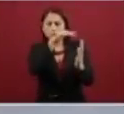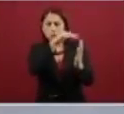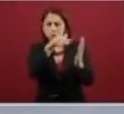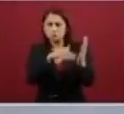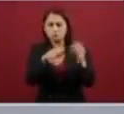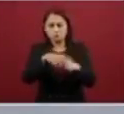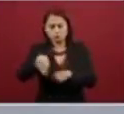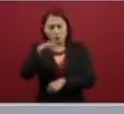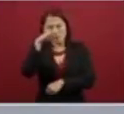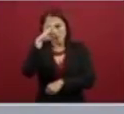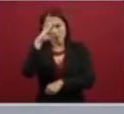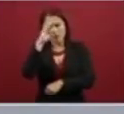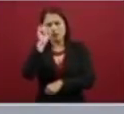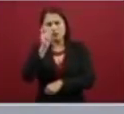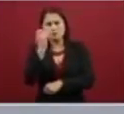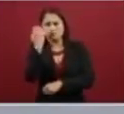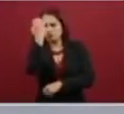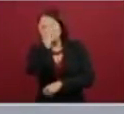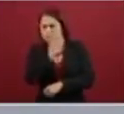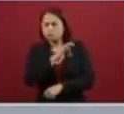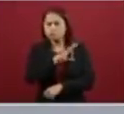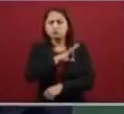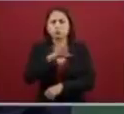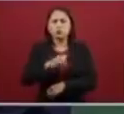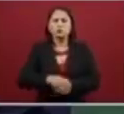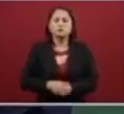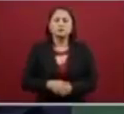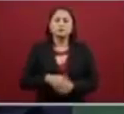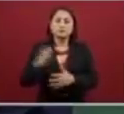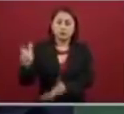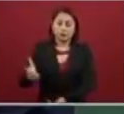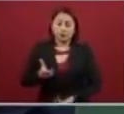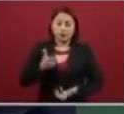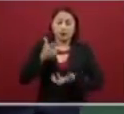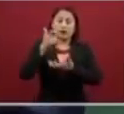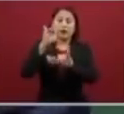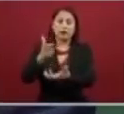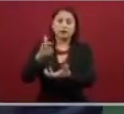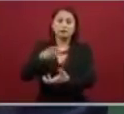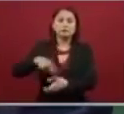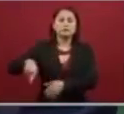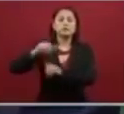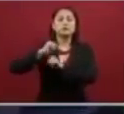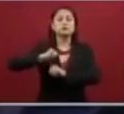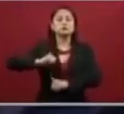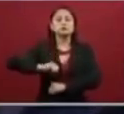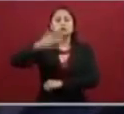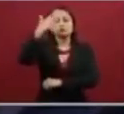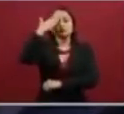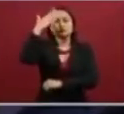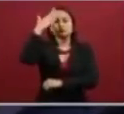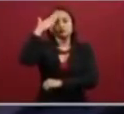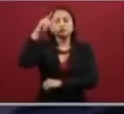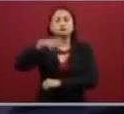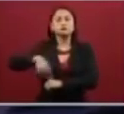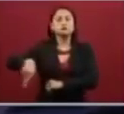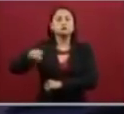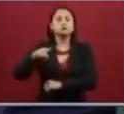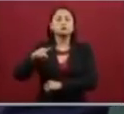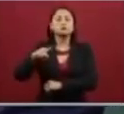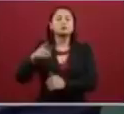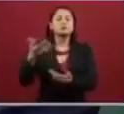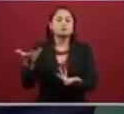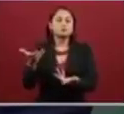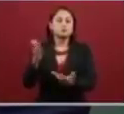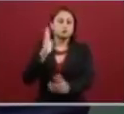Entregamos los recursos a las autoridades de usos y costumbres de